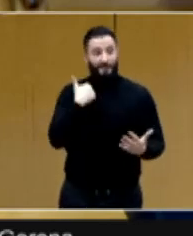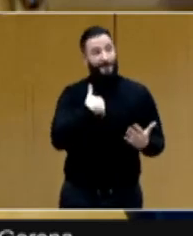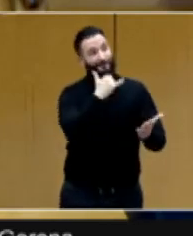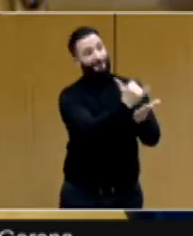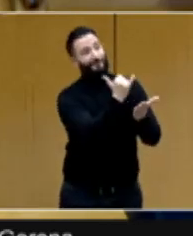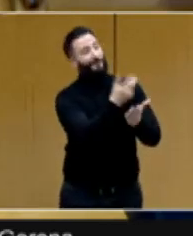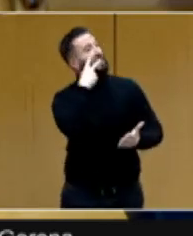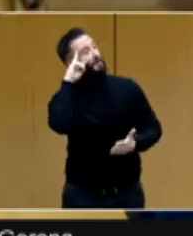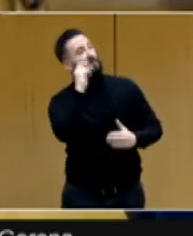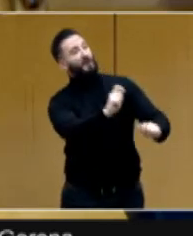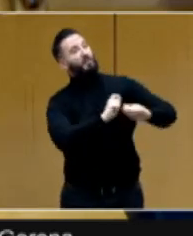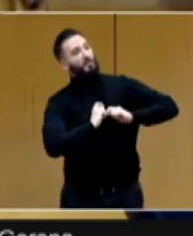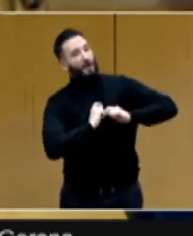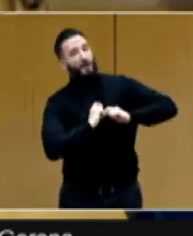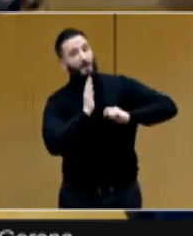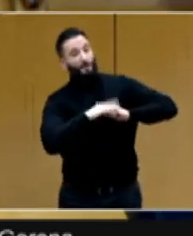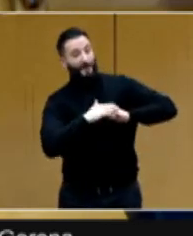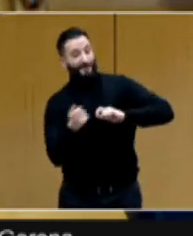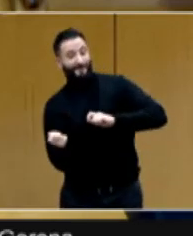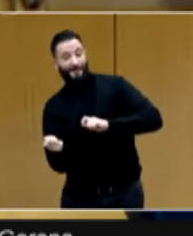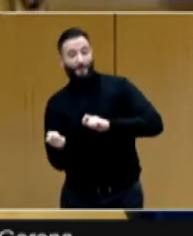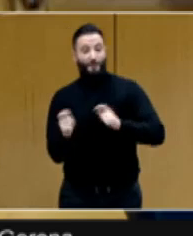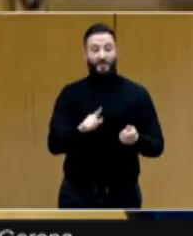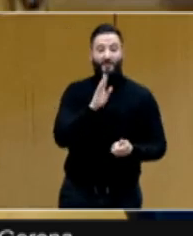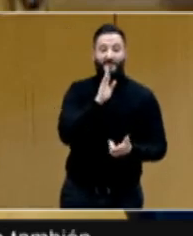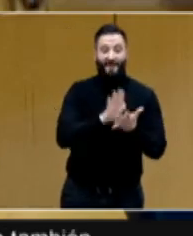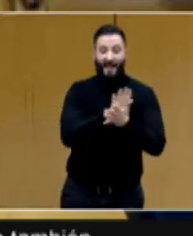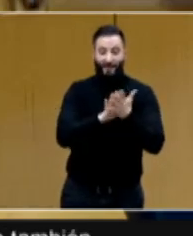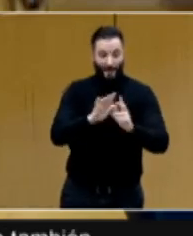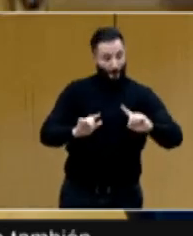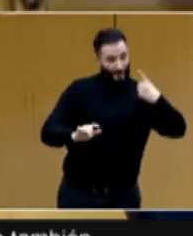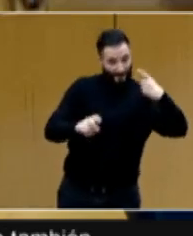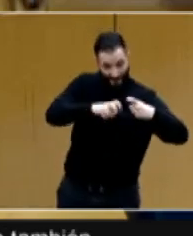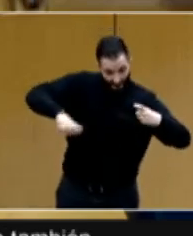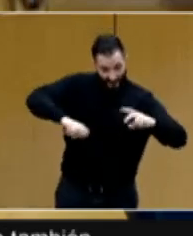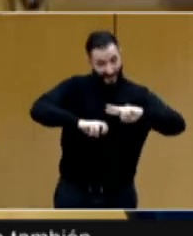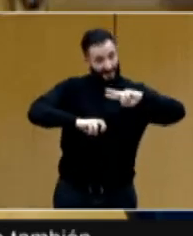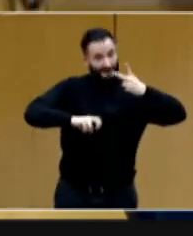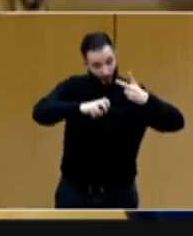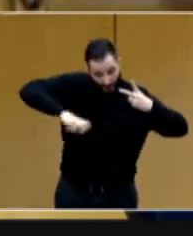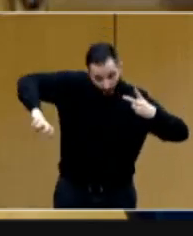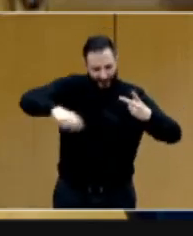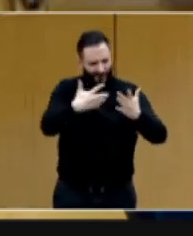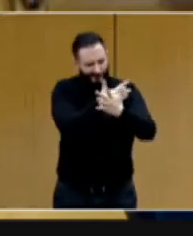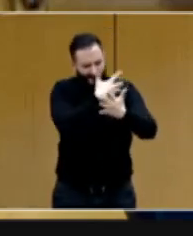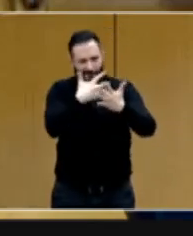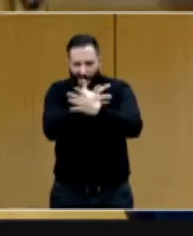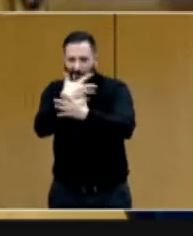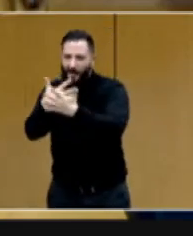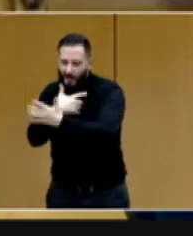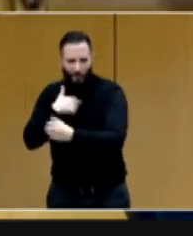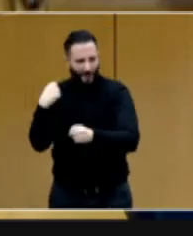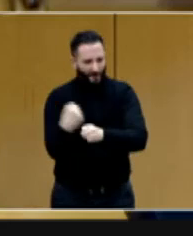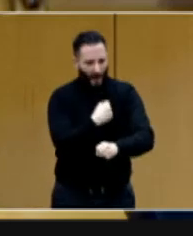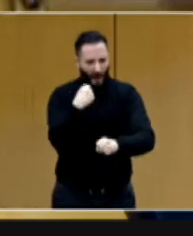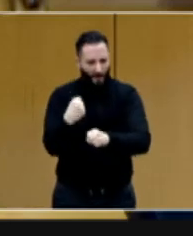de algún modo se parece mucho a lo que anteriormente en la primera mesa en la segunda mesa han explicado de este trabajo con tiempo ganando una relación